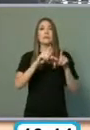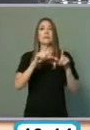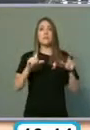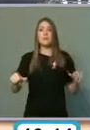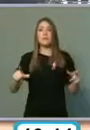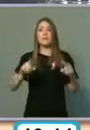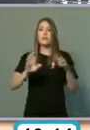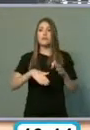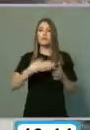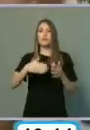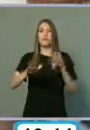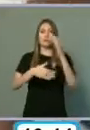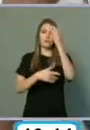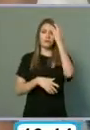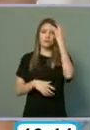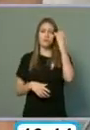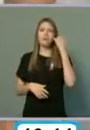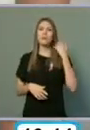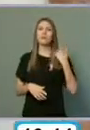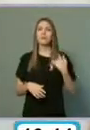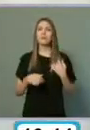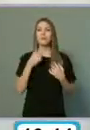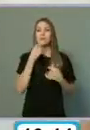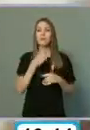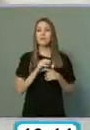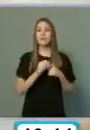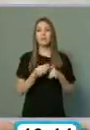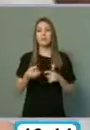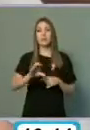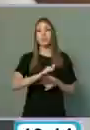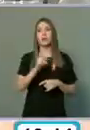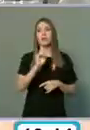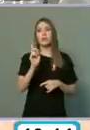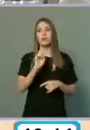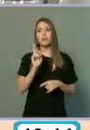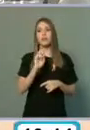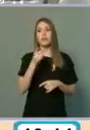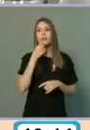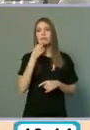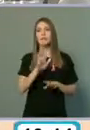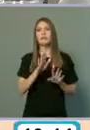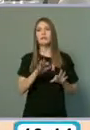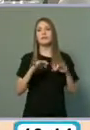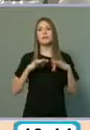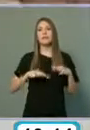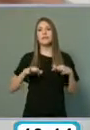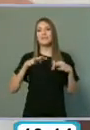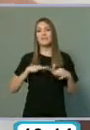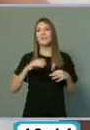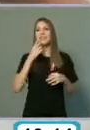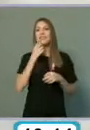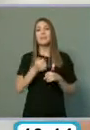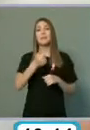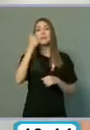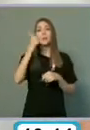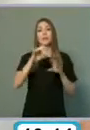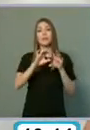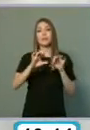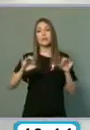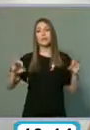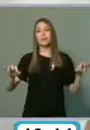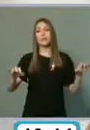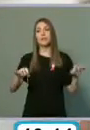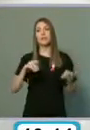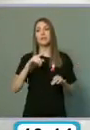sofriendo rápidamente. Tenemos... ¿Te echo los frijolitos acá? No, ahorita, el ahorita choricito. tú con calma y te Tú acompaño. avísame. Vamos a Aquí ir de sofriendo